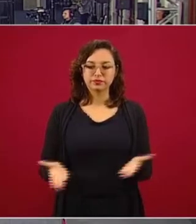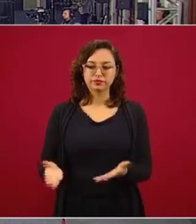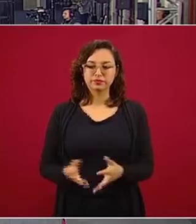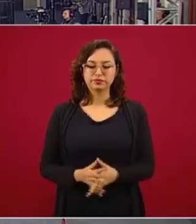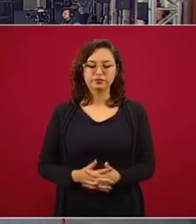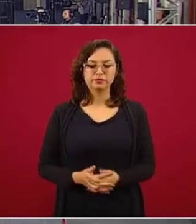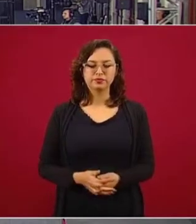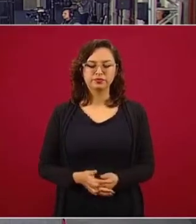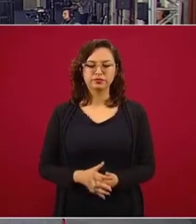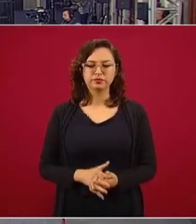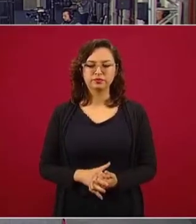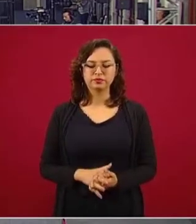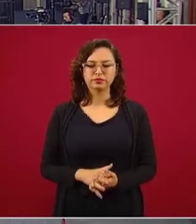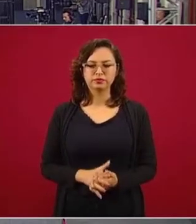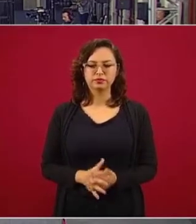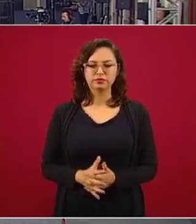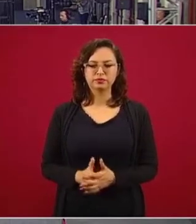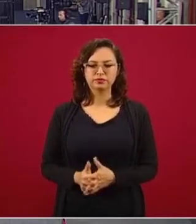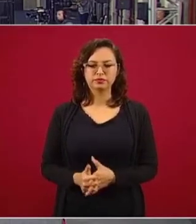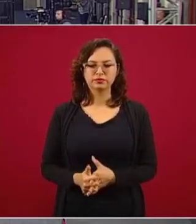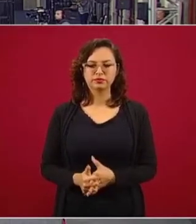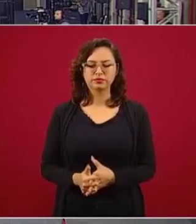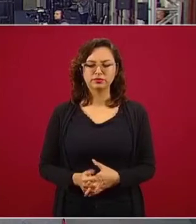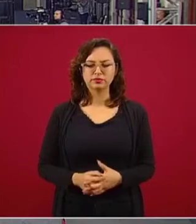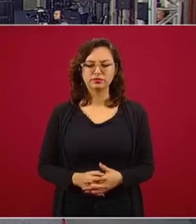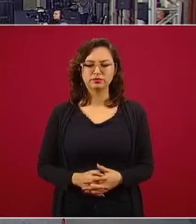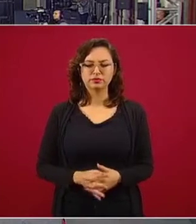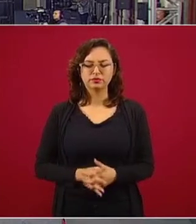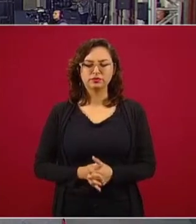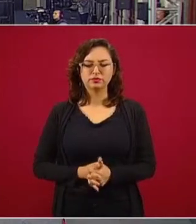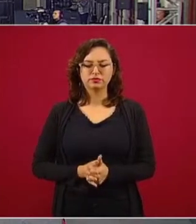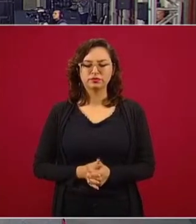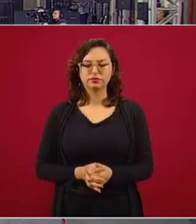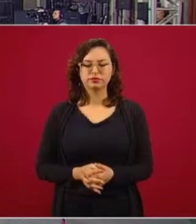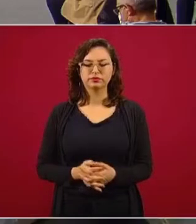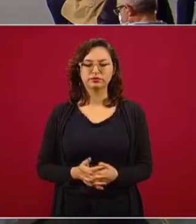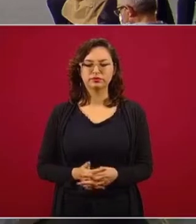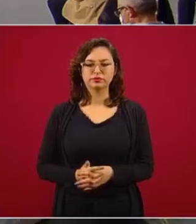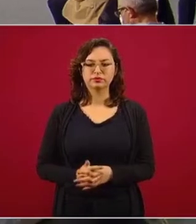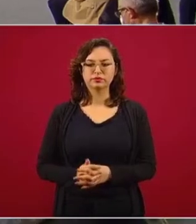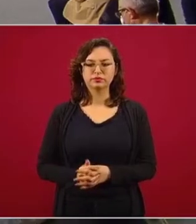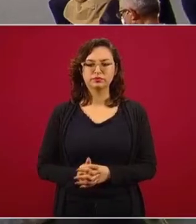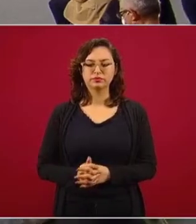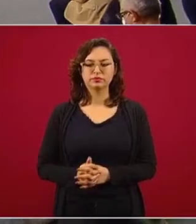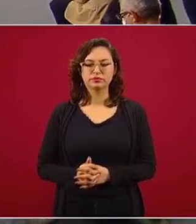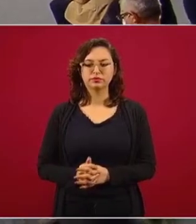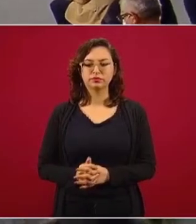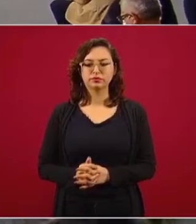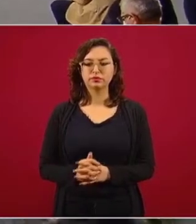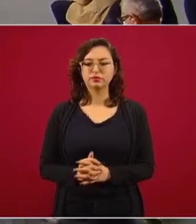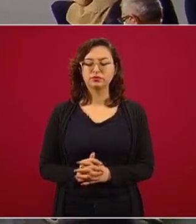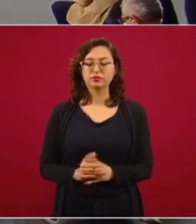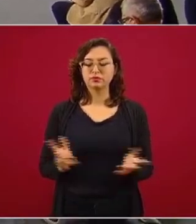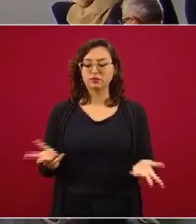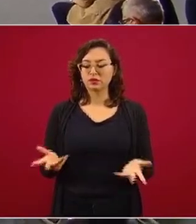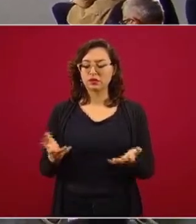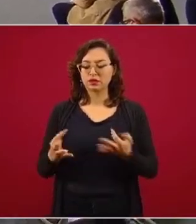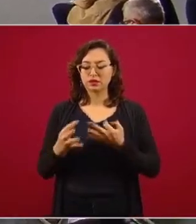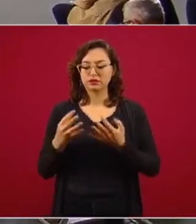barbaridad! Bueno, pasando a este otro asunto, ofrece Estados Unidos una nueva información sobre el operativo Rápido y